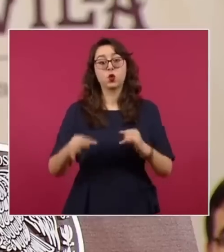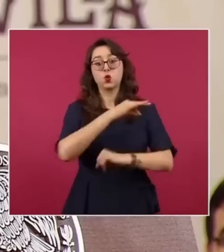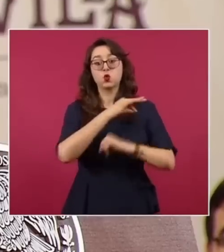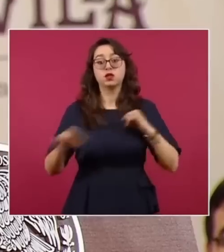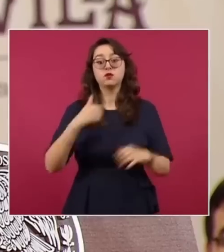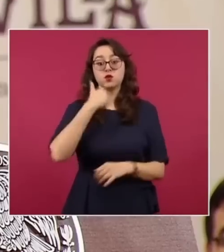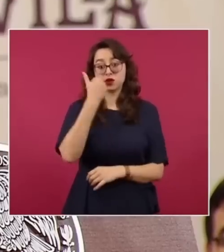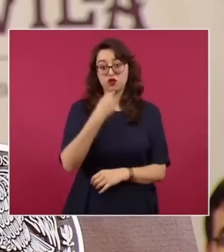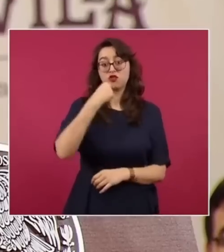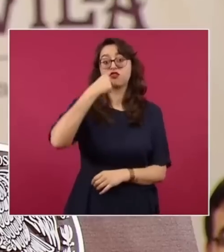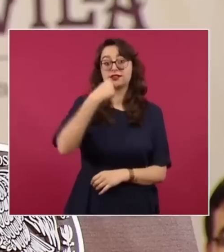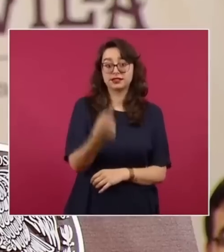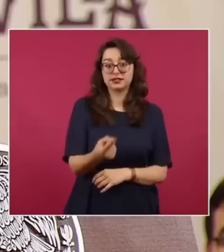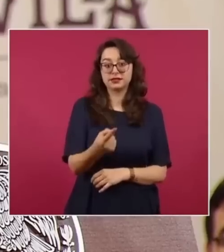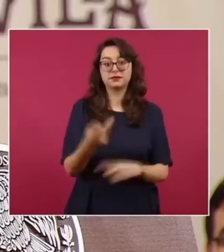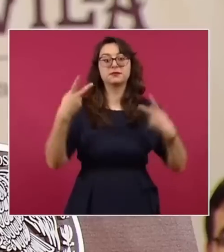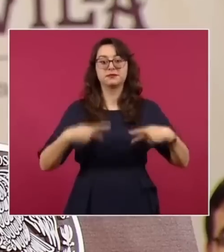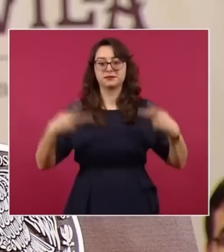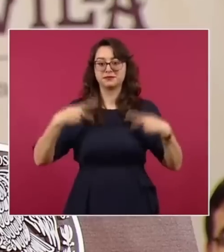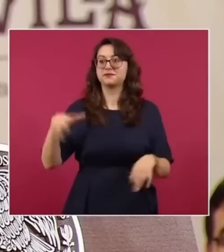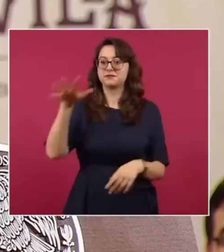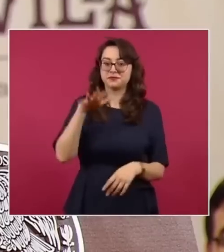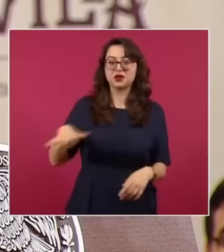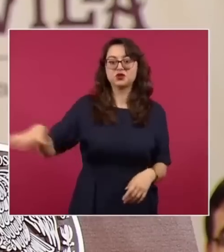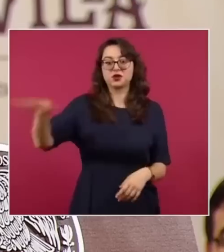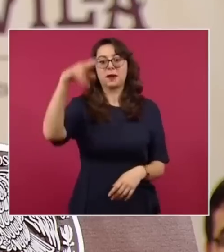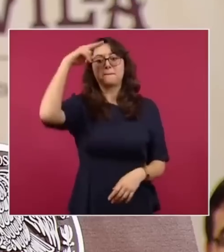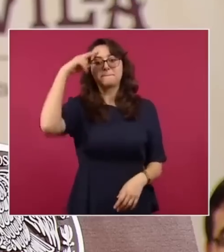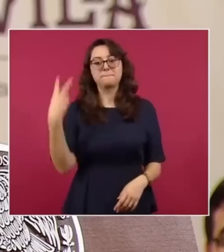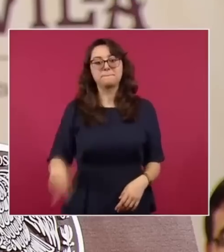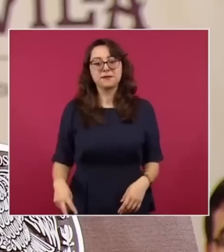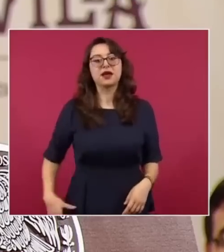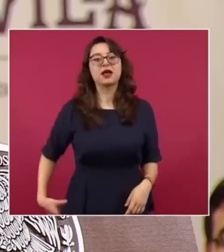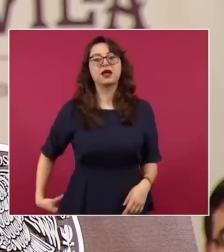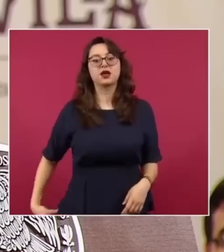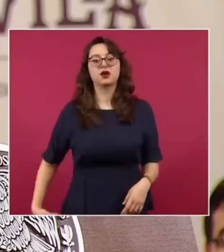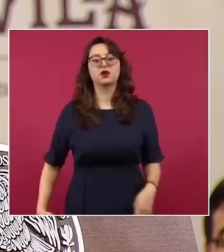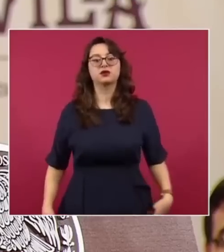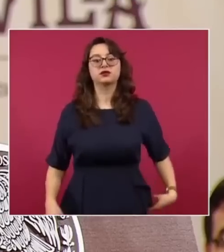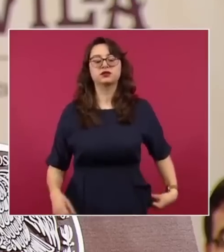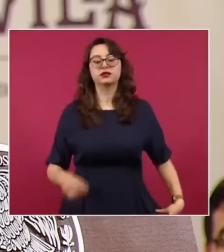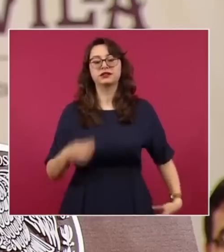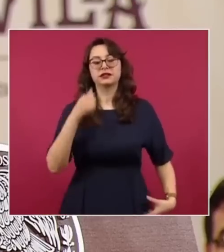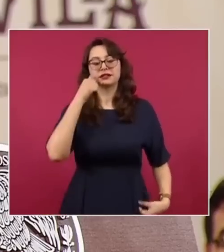de México está pendiente de... Y está y estará